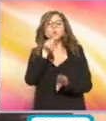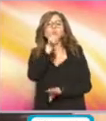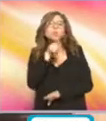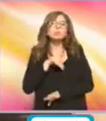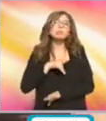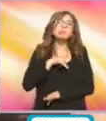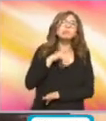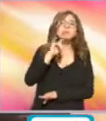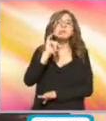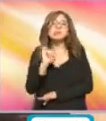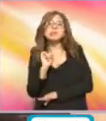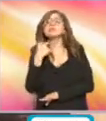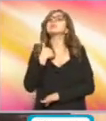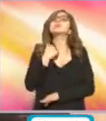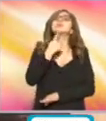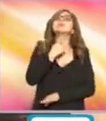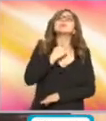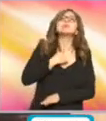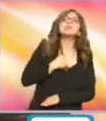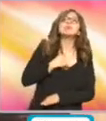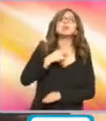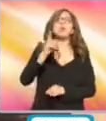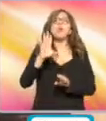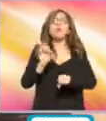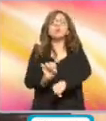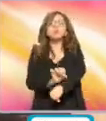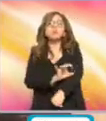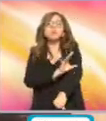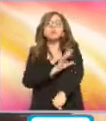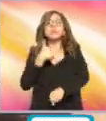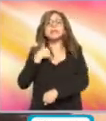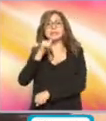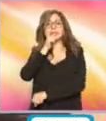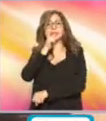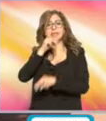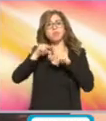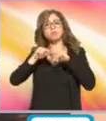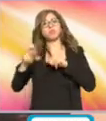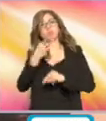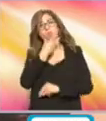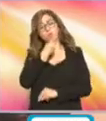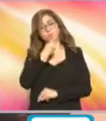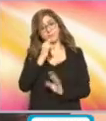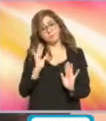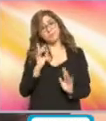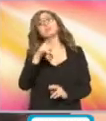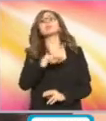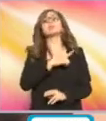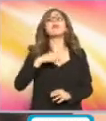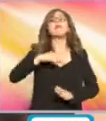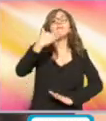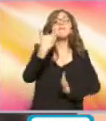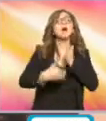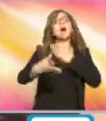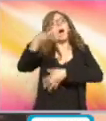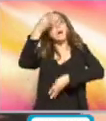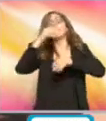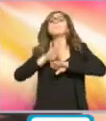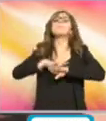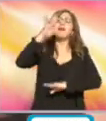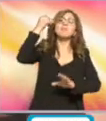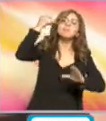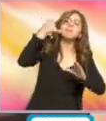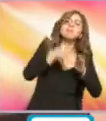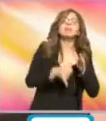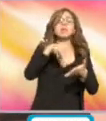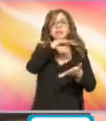podido a lo mejor tener máximo placer sin una eyaculación? Entonces, creo que bueno, pues hay mucho que aprender todavía de sexualidad. Definitivamente. Hay que leer